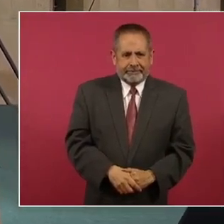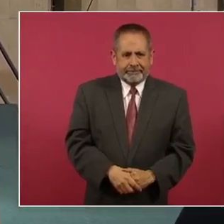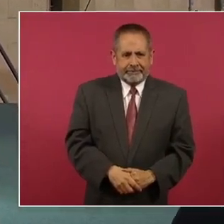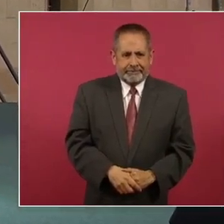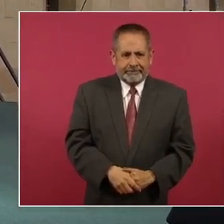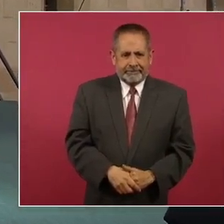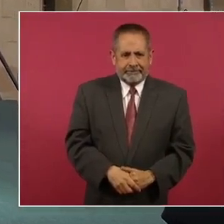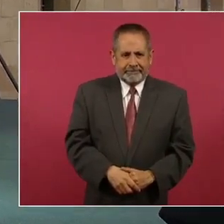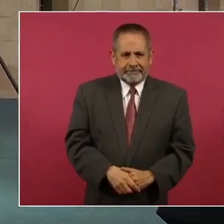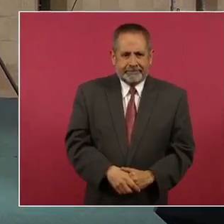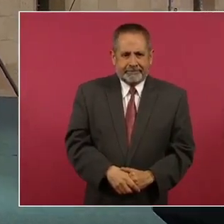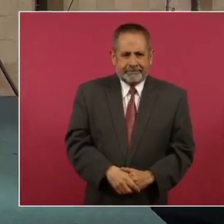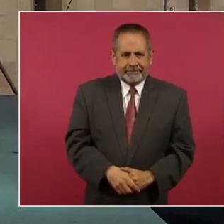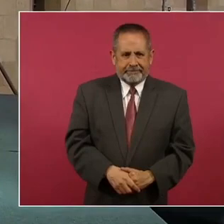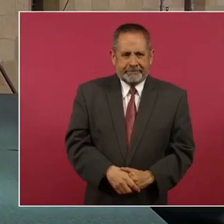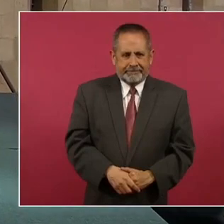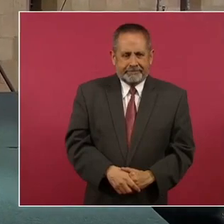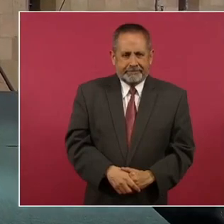está